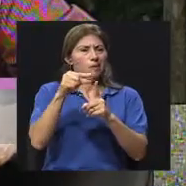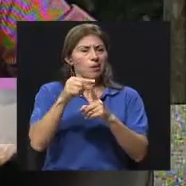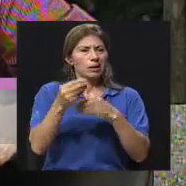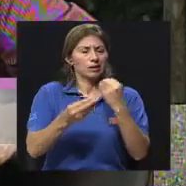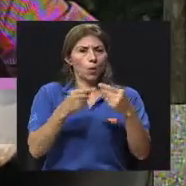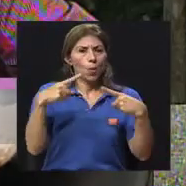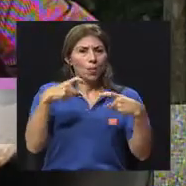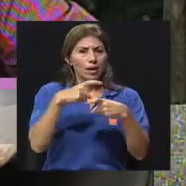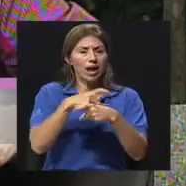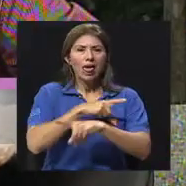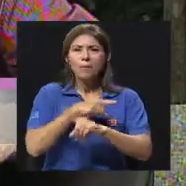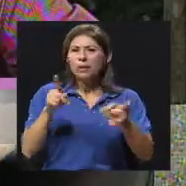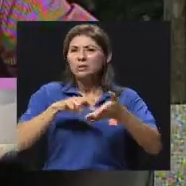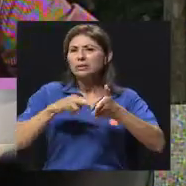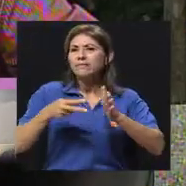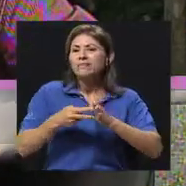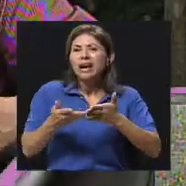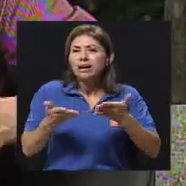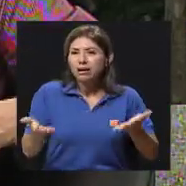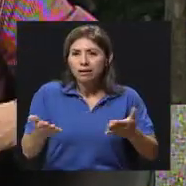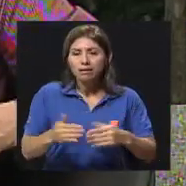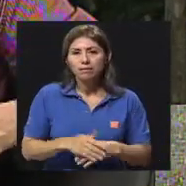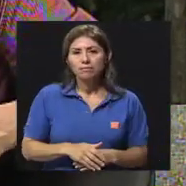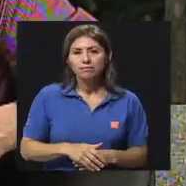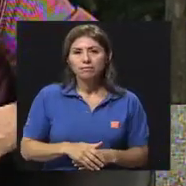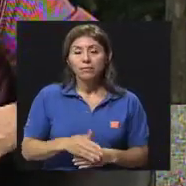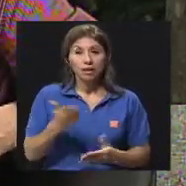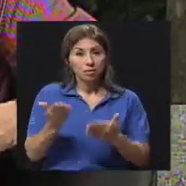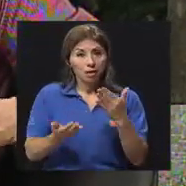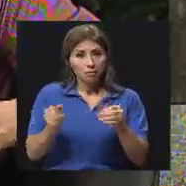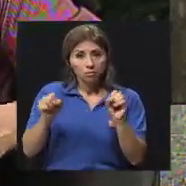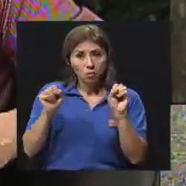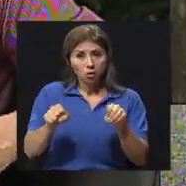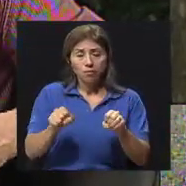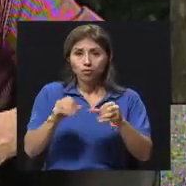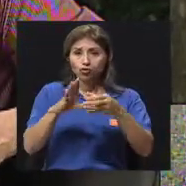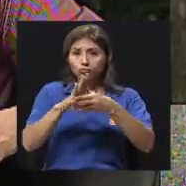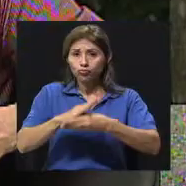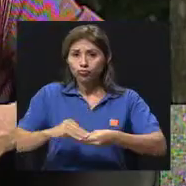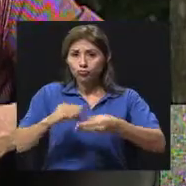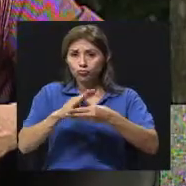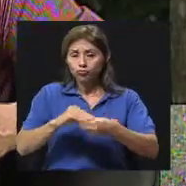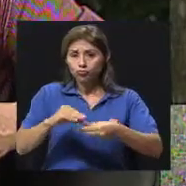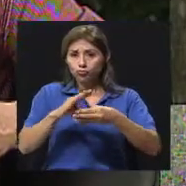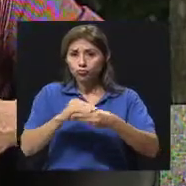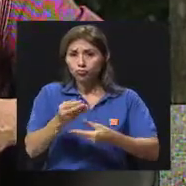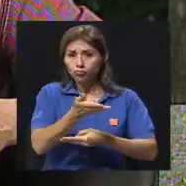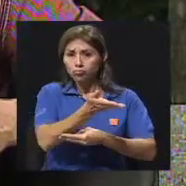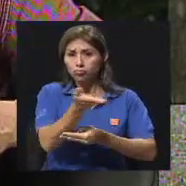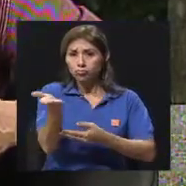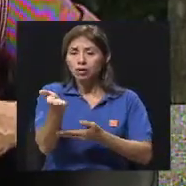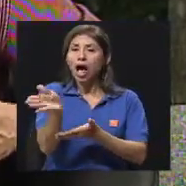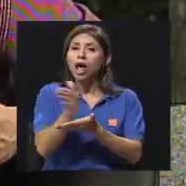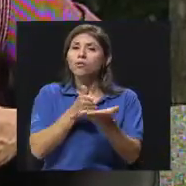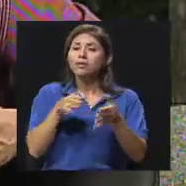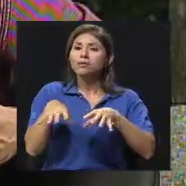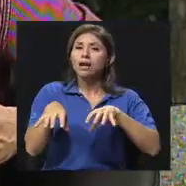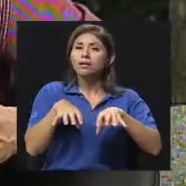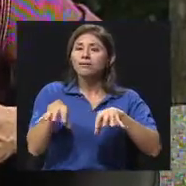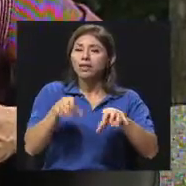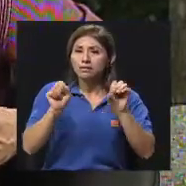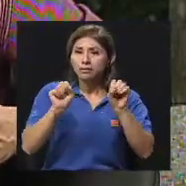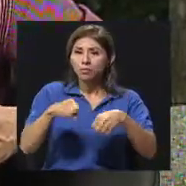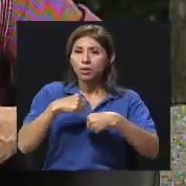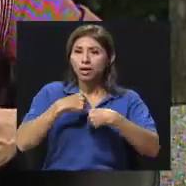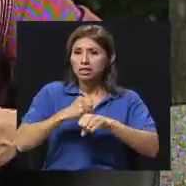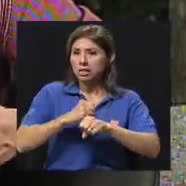¿cómo lo traduzco en la práctica? Tal vez si podríamos contarle a nuestros televidentes algunas actividades que se